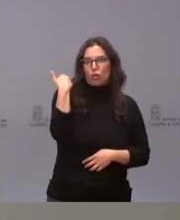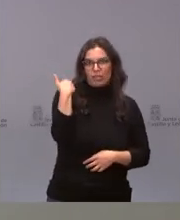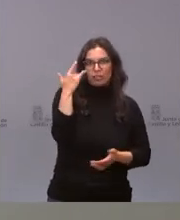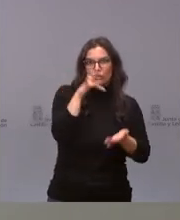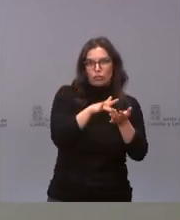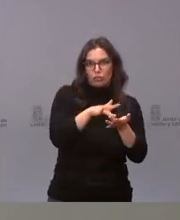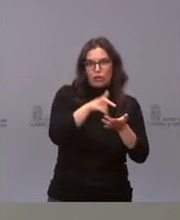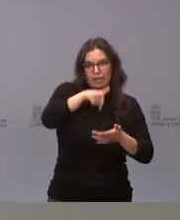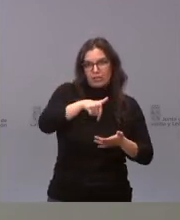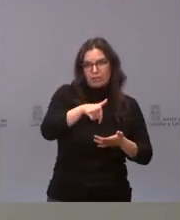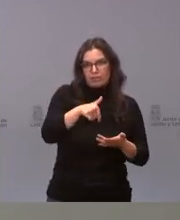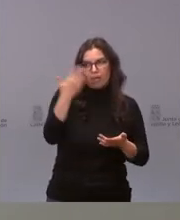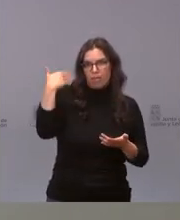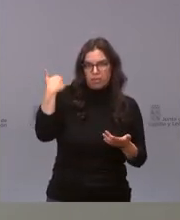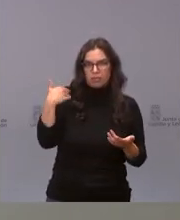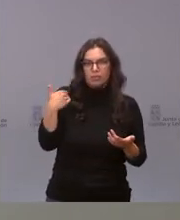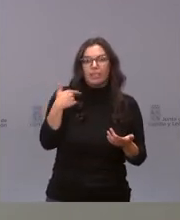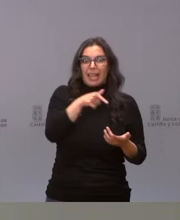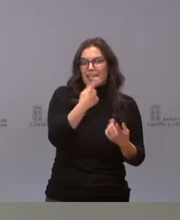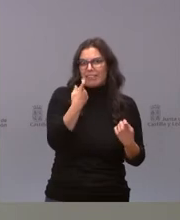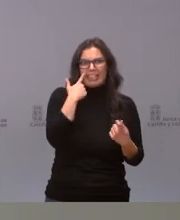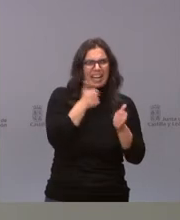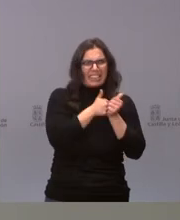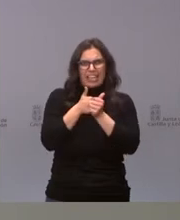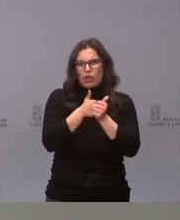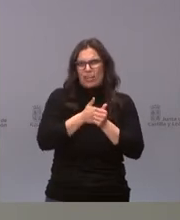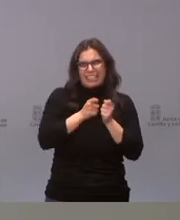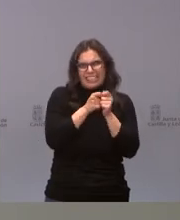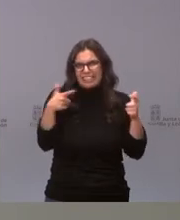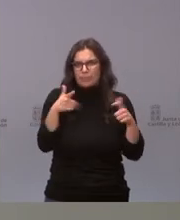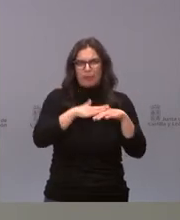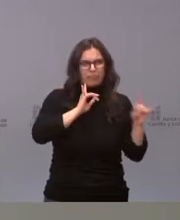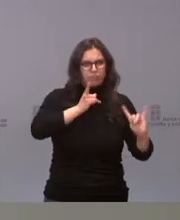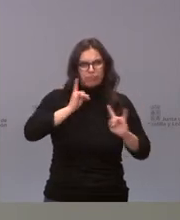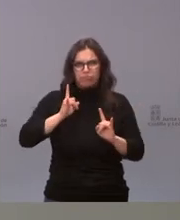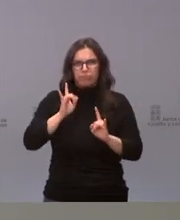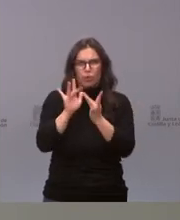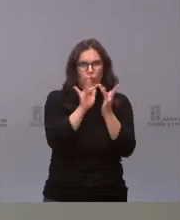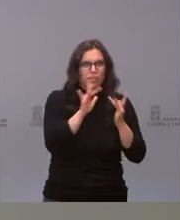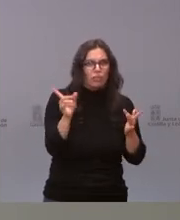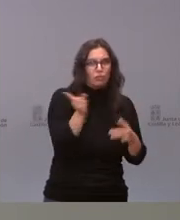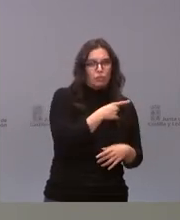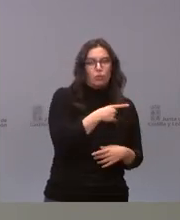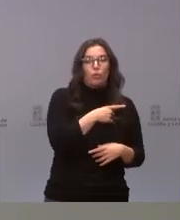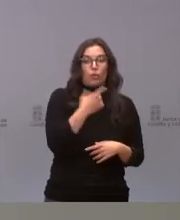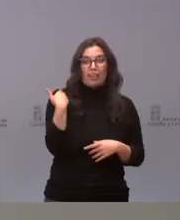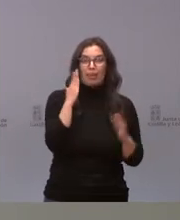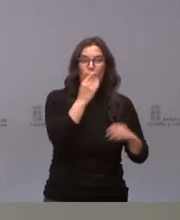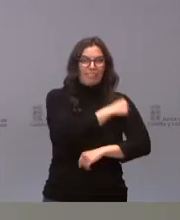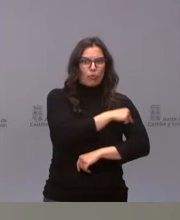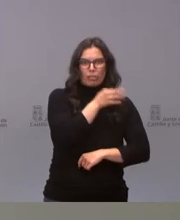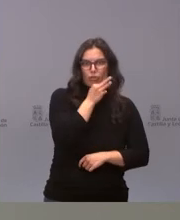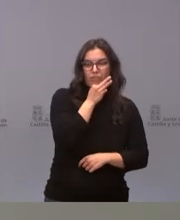a tener en esta comunidad y en la que necesitamos muchos rastreadores, momento en el que todavía no había vacunas y ahora